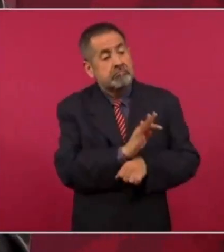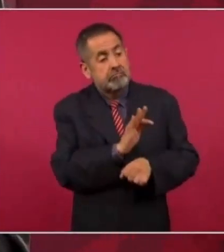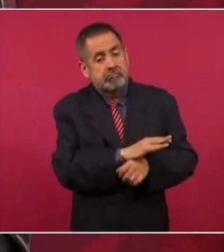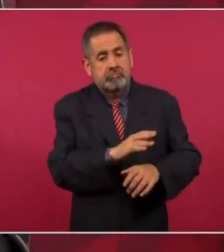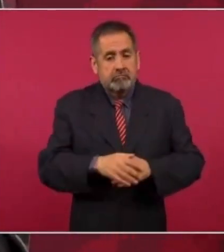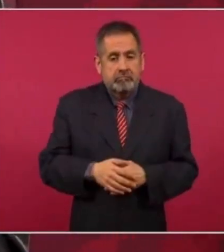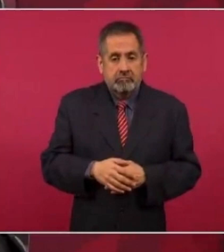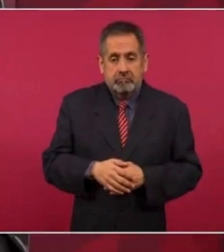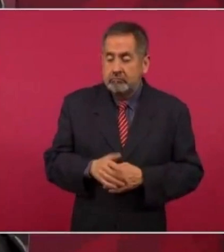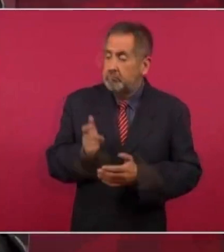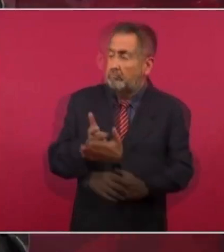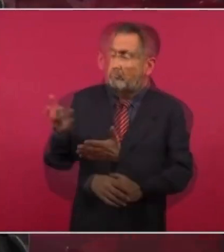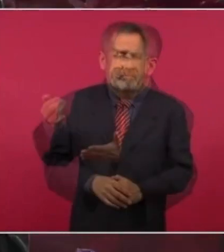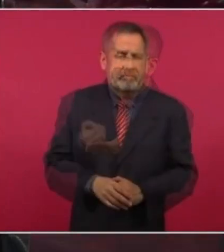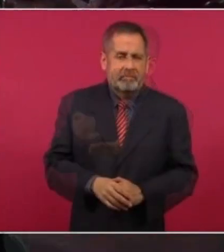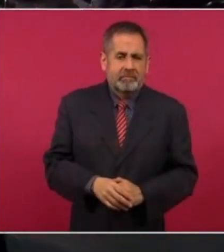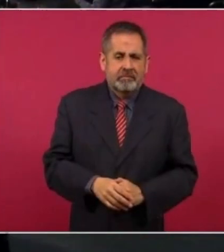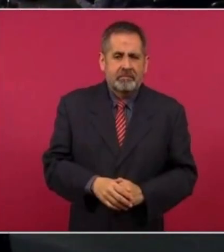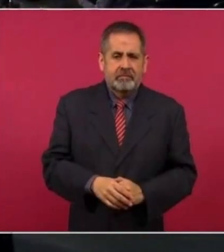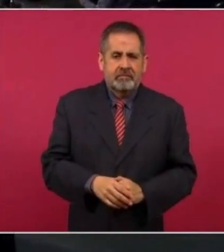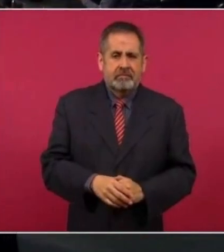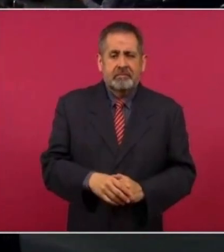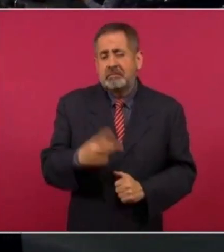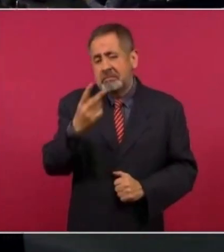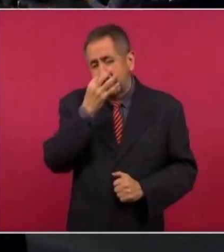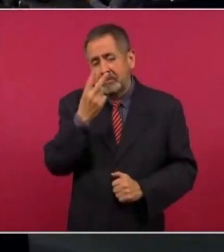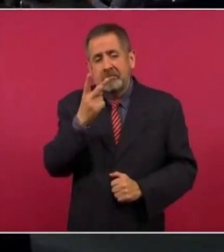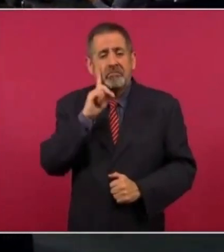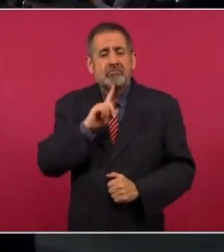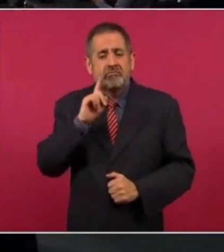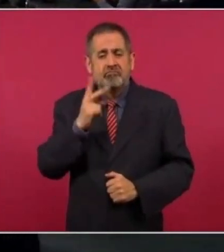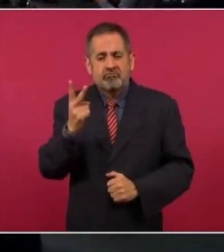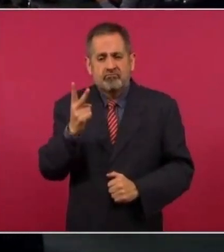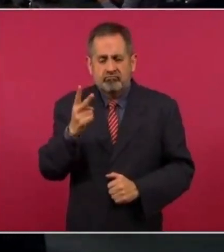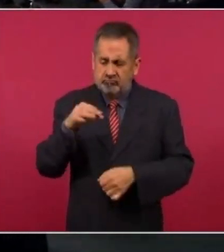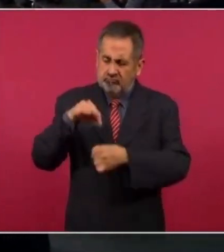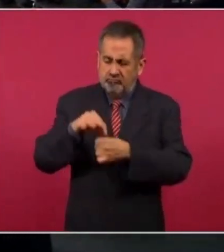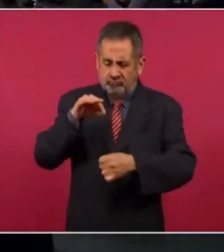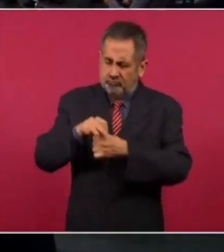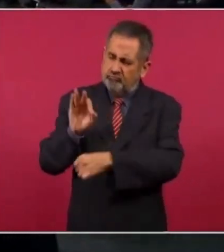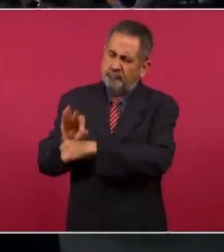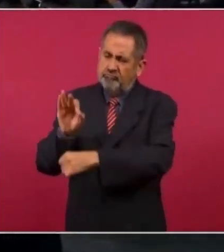la hacienda pública. Dos mujeres fueron las que votaron,